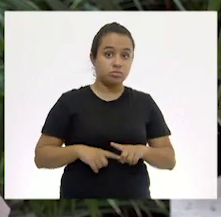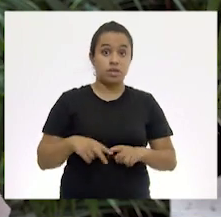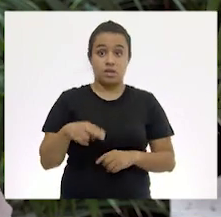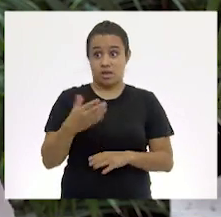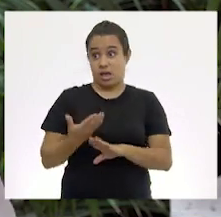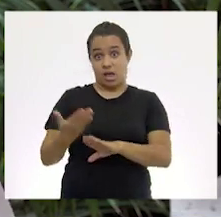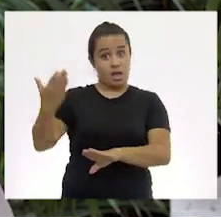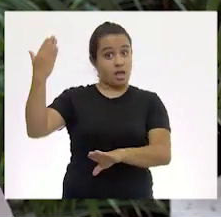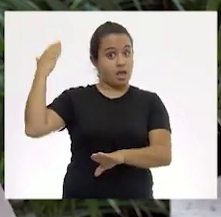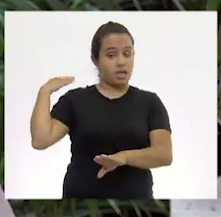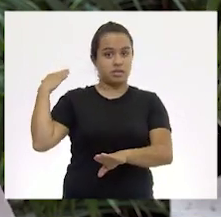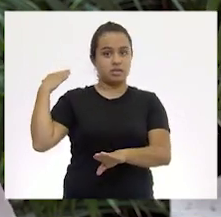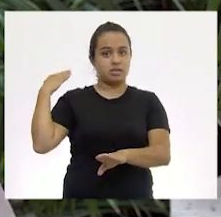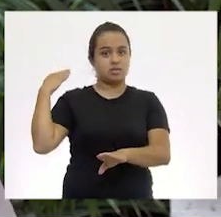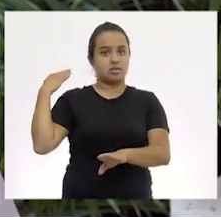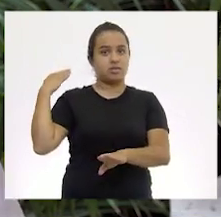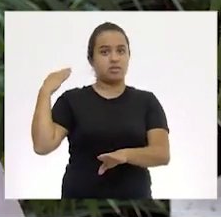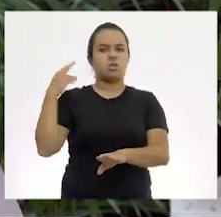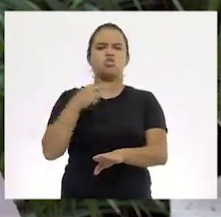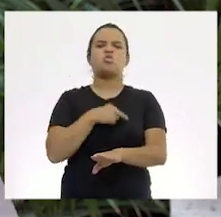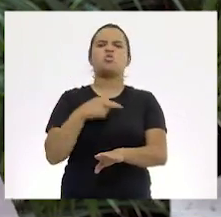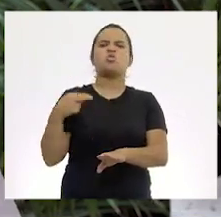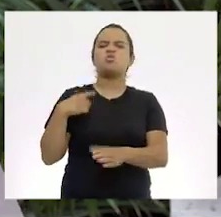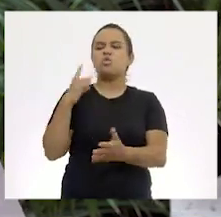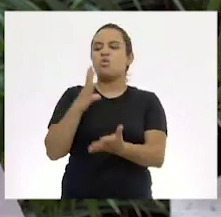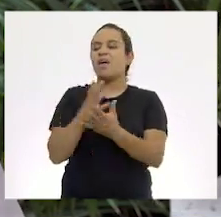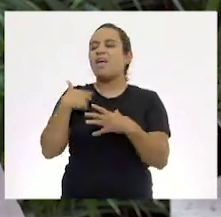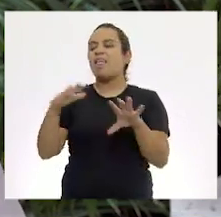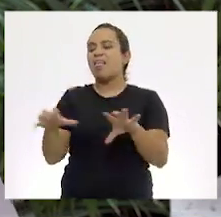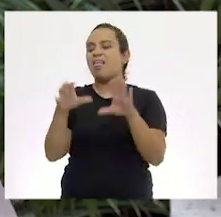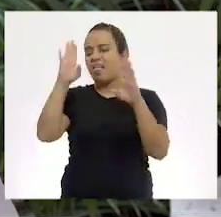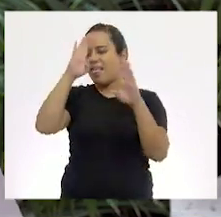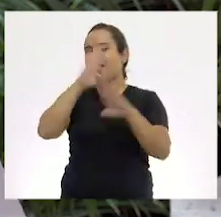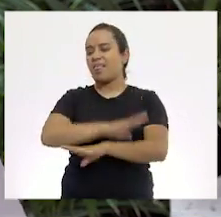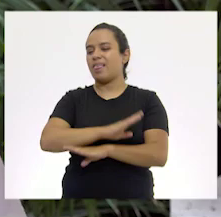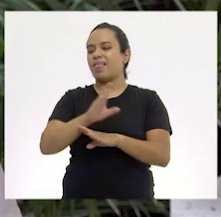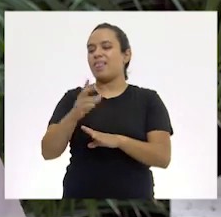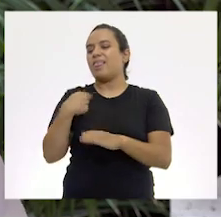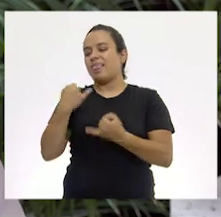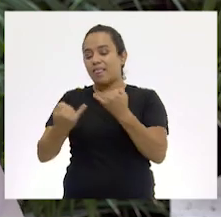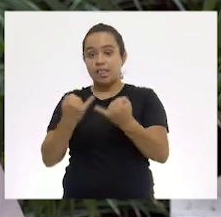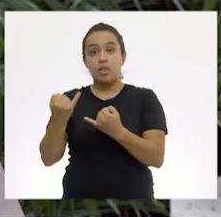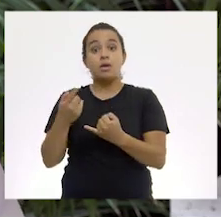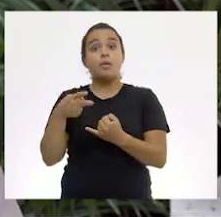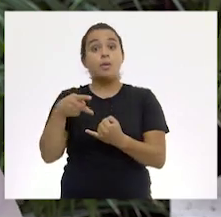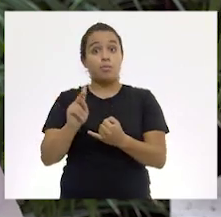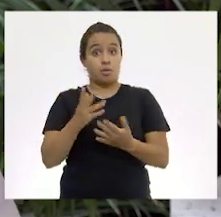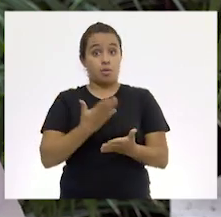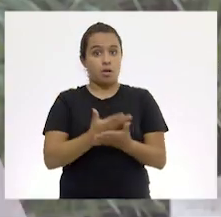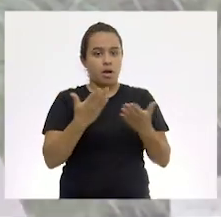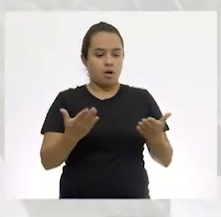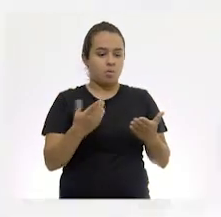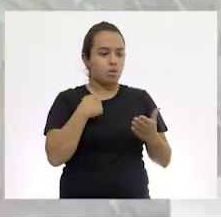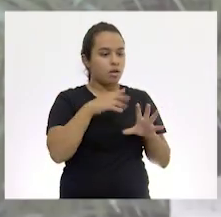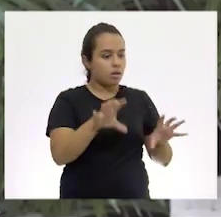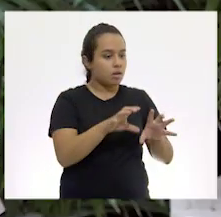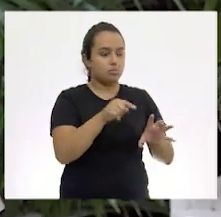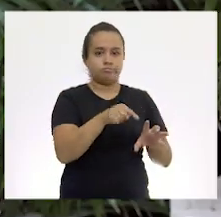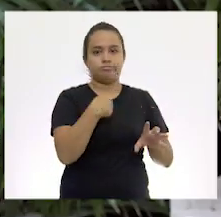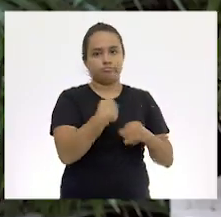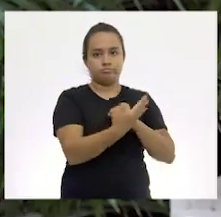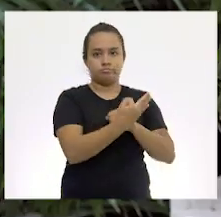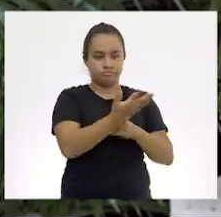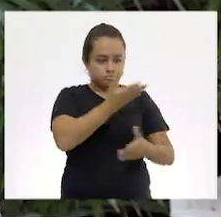pues hacíamos más que todo como para divertirnos y ahora lo estamos usando más como para nuestros estudios. Me